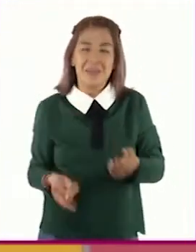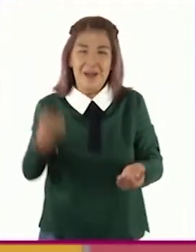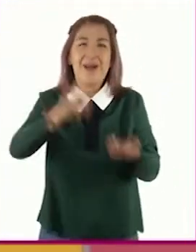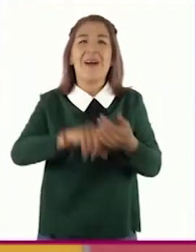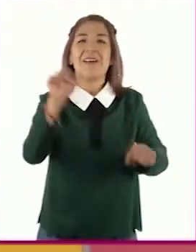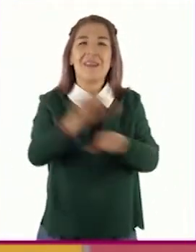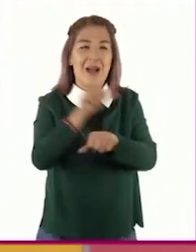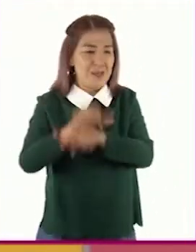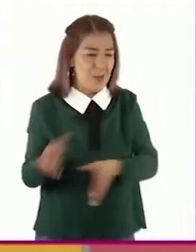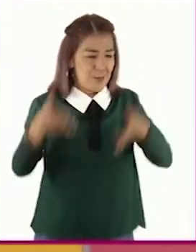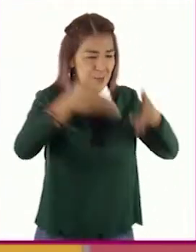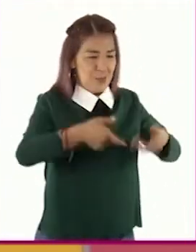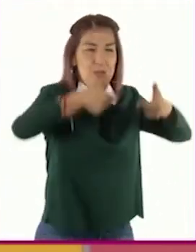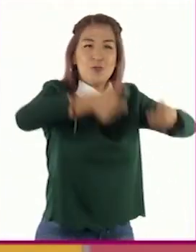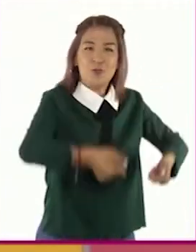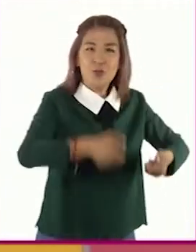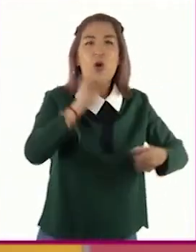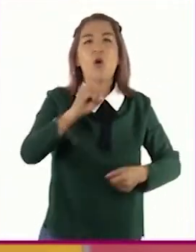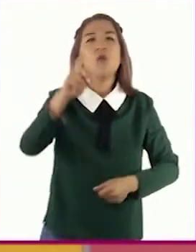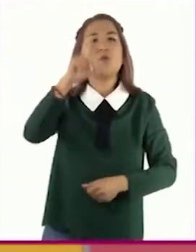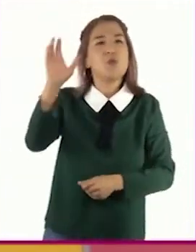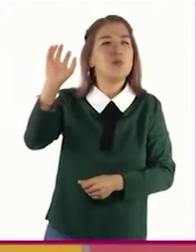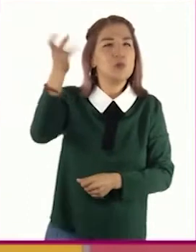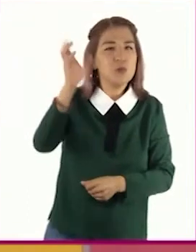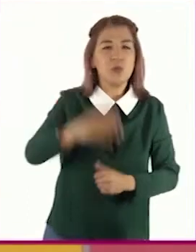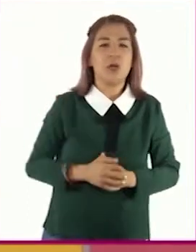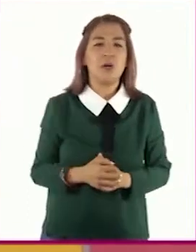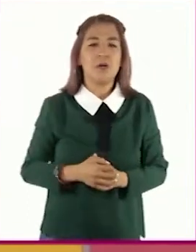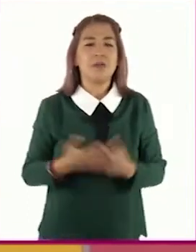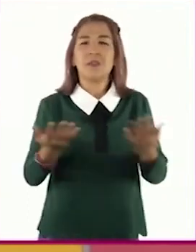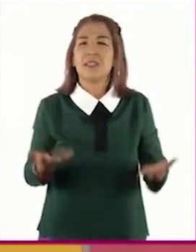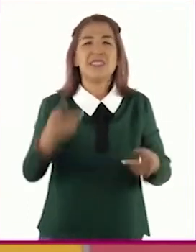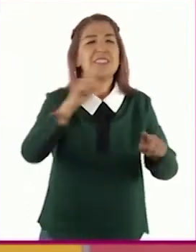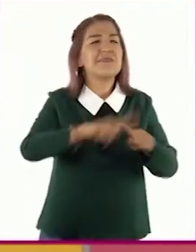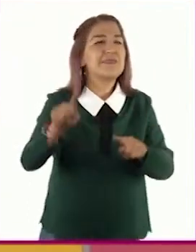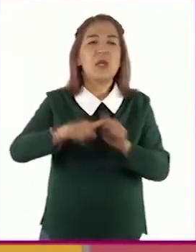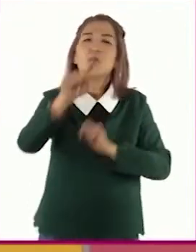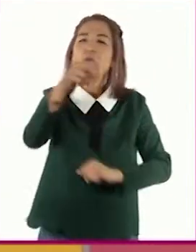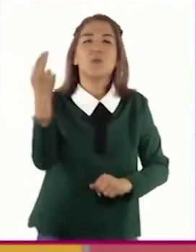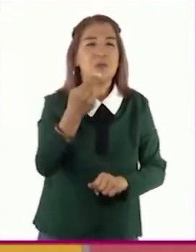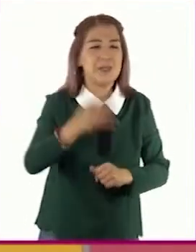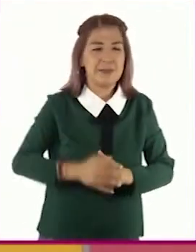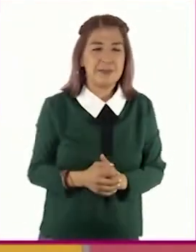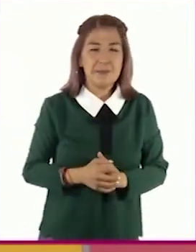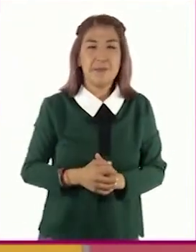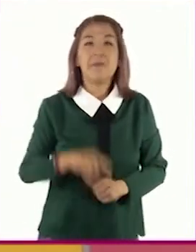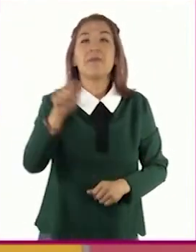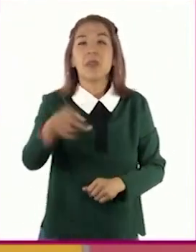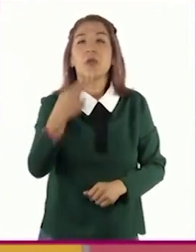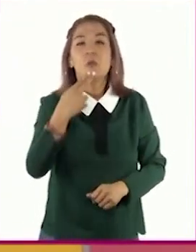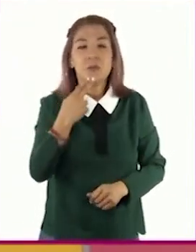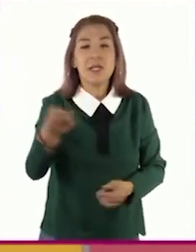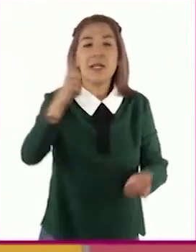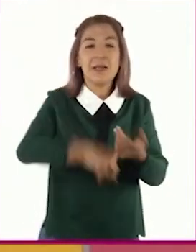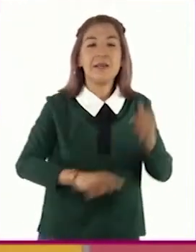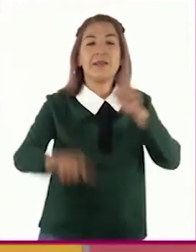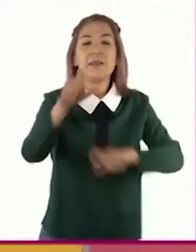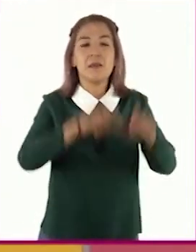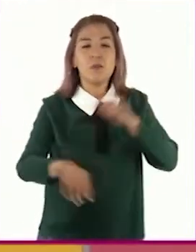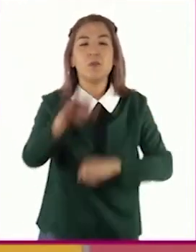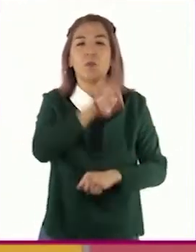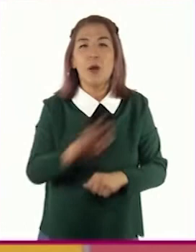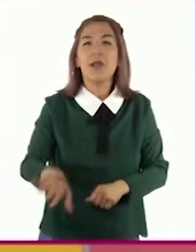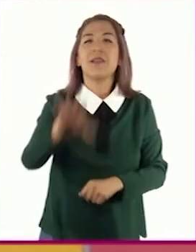auto, o la conectamos a nuestros reflectores, o la conectamos a lo que se necesite. Entonces, mediante reacciones químicas, podemos